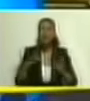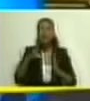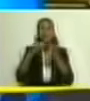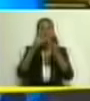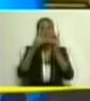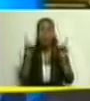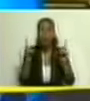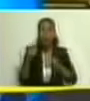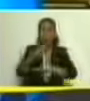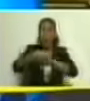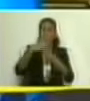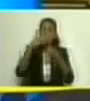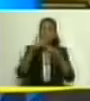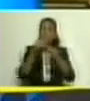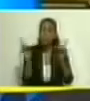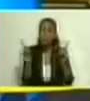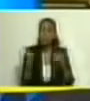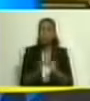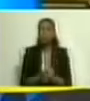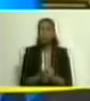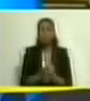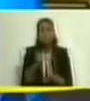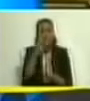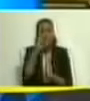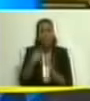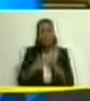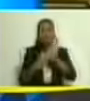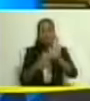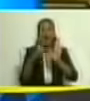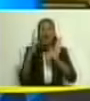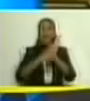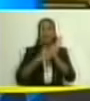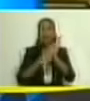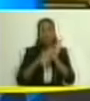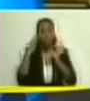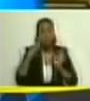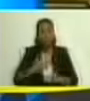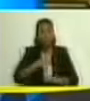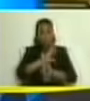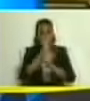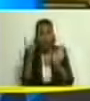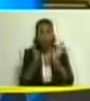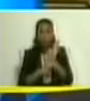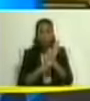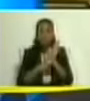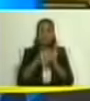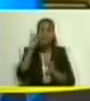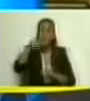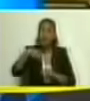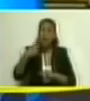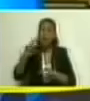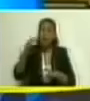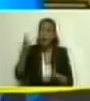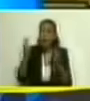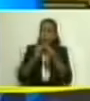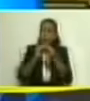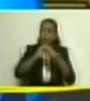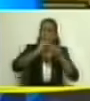democrática, que busca la verdad y que busca la justicia.